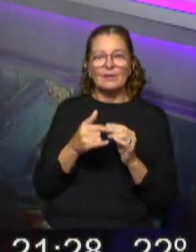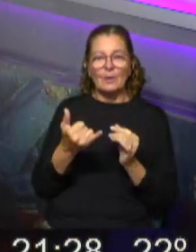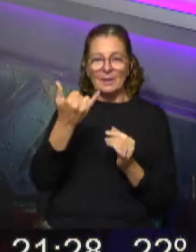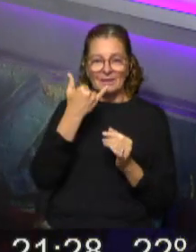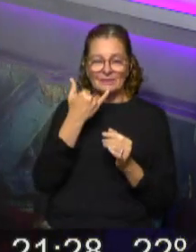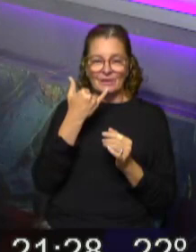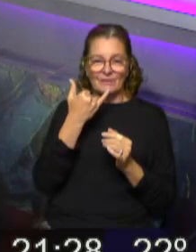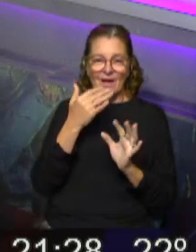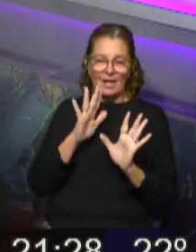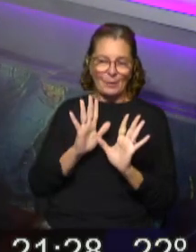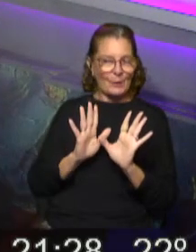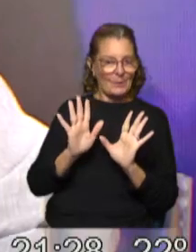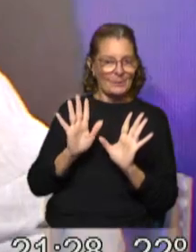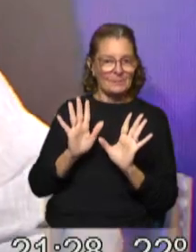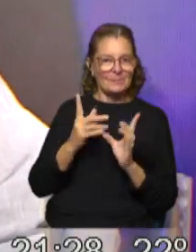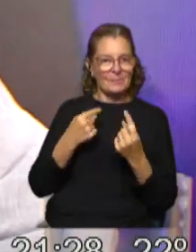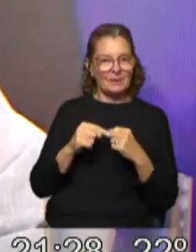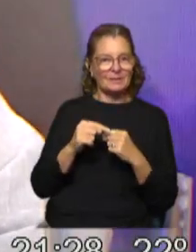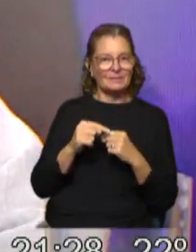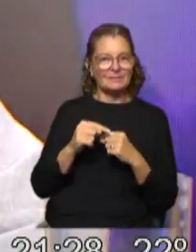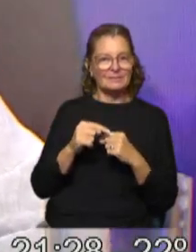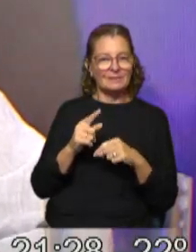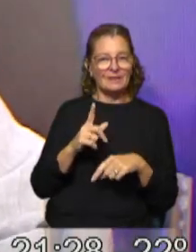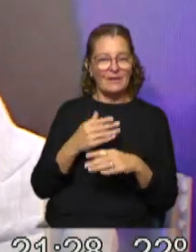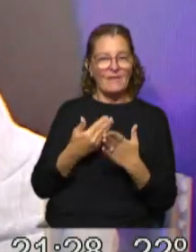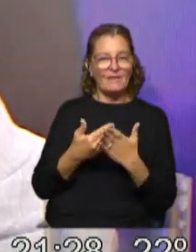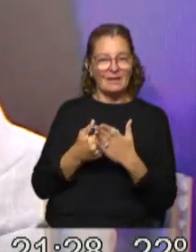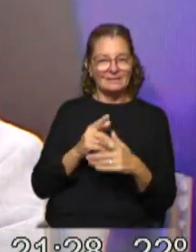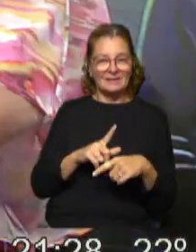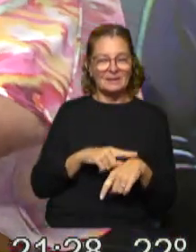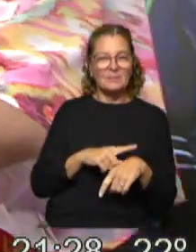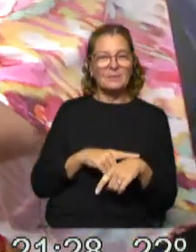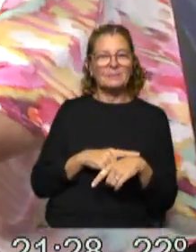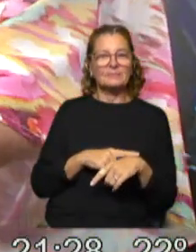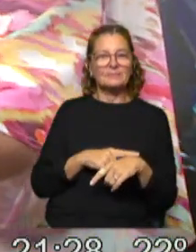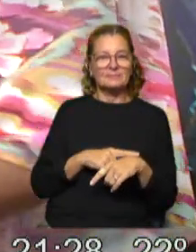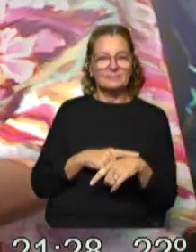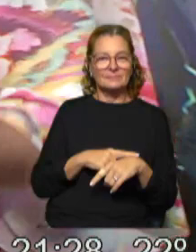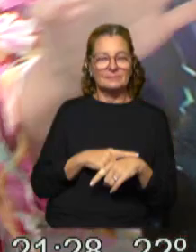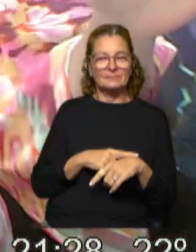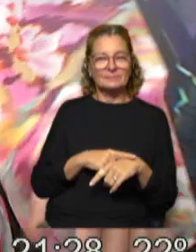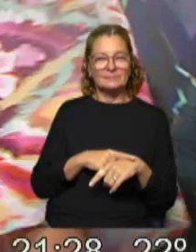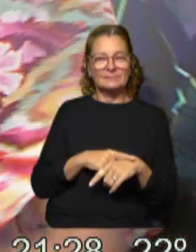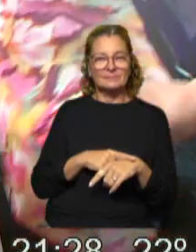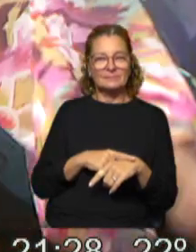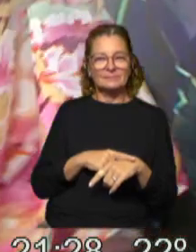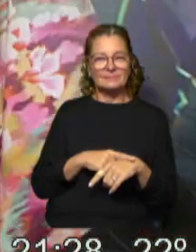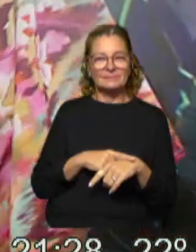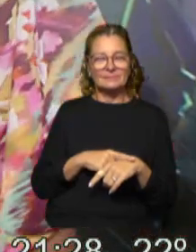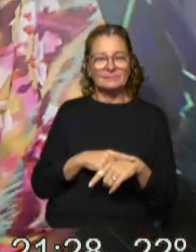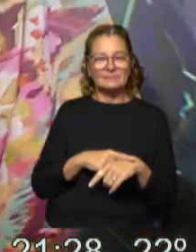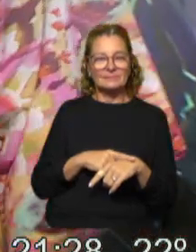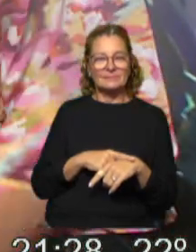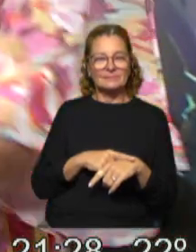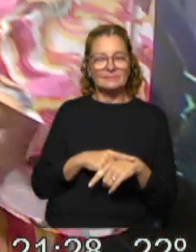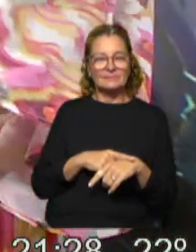por regalías ni nada de eso, pero bueno. Cuestión de tiempo. Y Nati... Perdón, dale. No, preguntale a Luis.